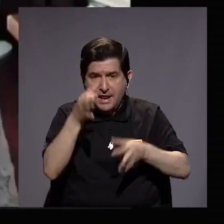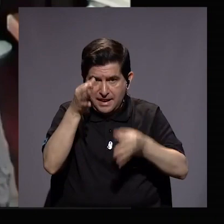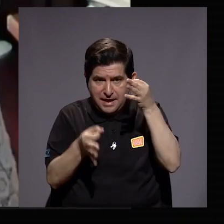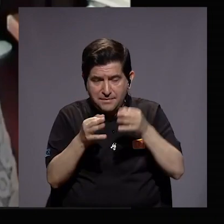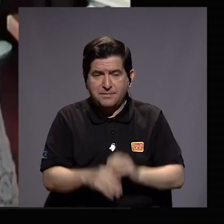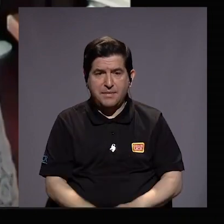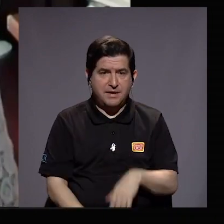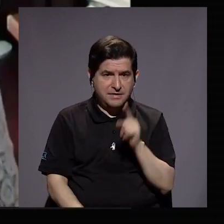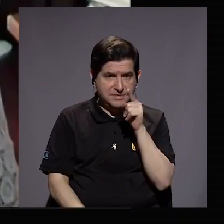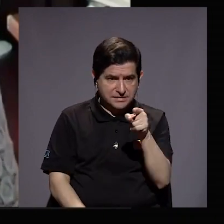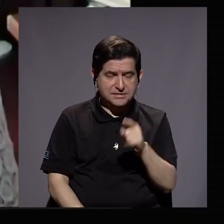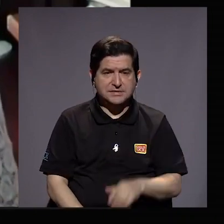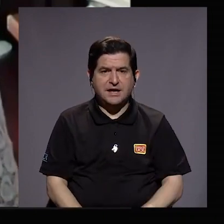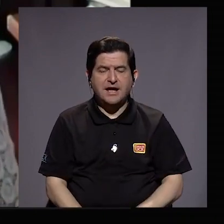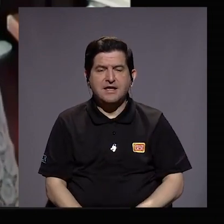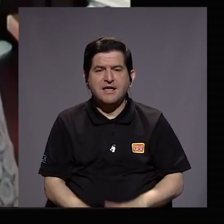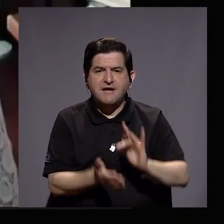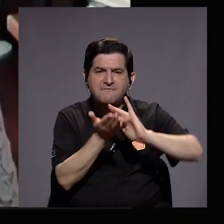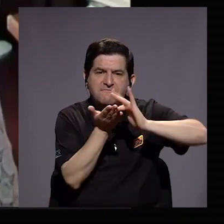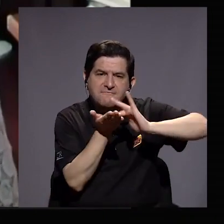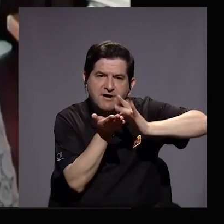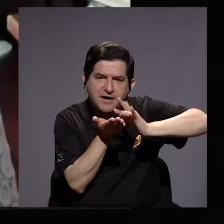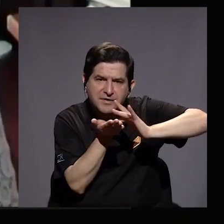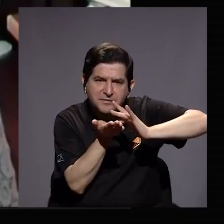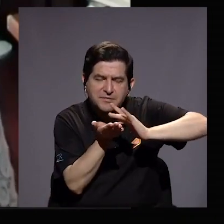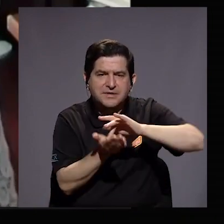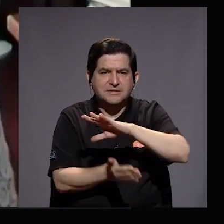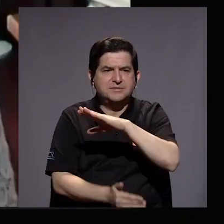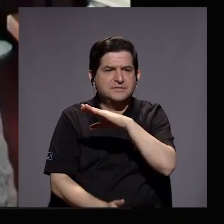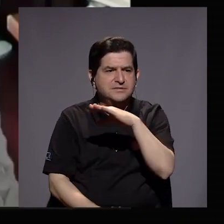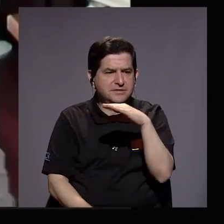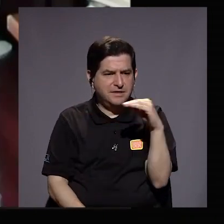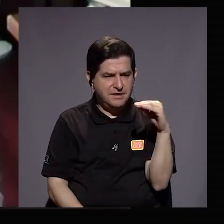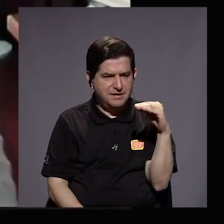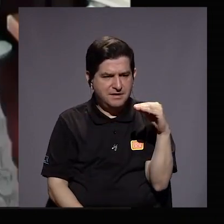Justicia, estaban farmacia y